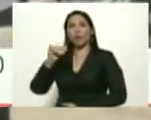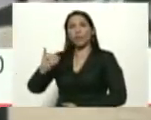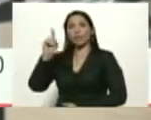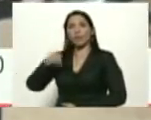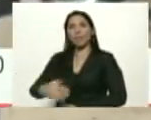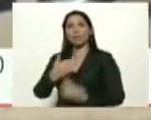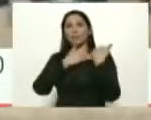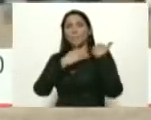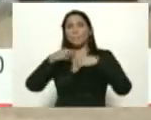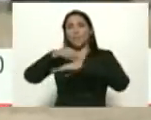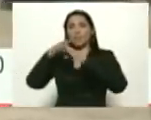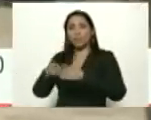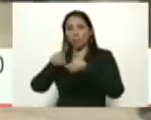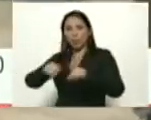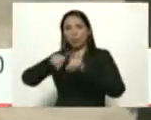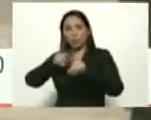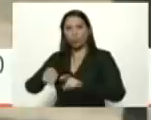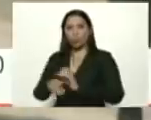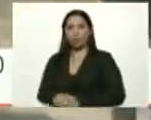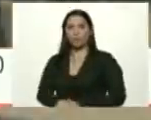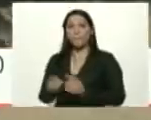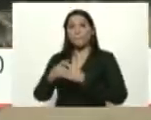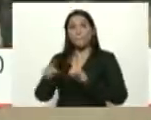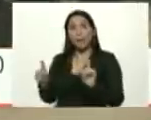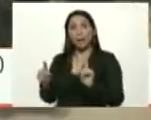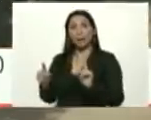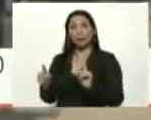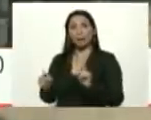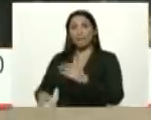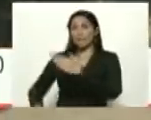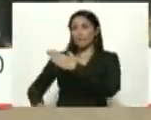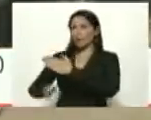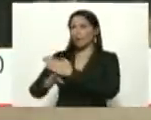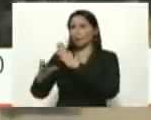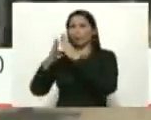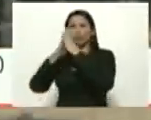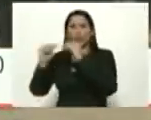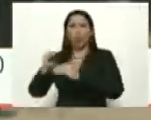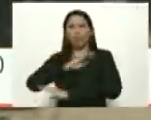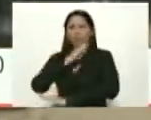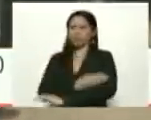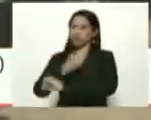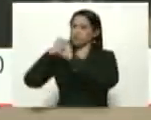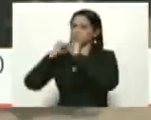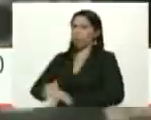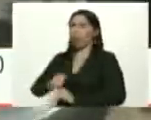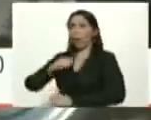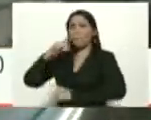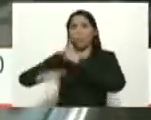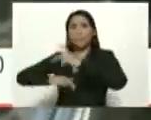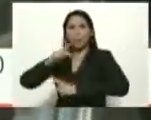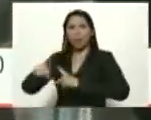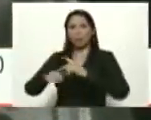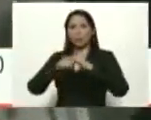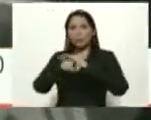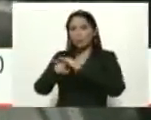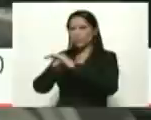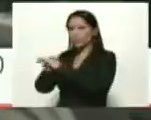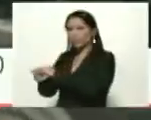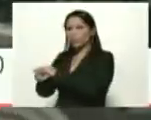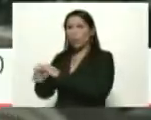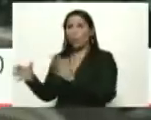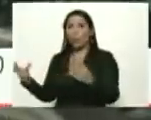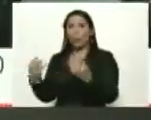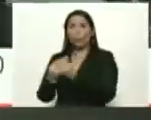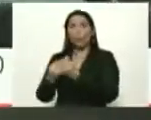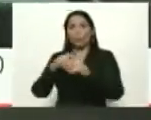representantes del Ministerio de Agricultura, para que vayamos con todos los hierros a producir internamente, con la